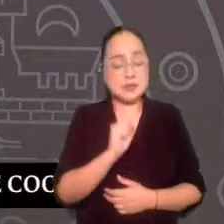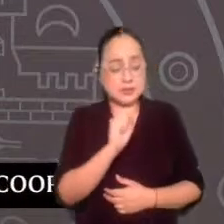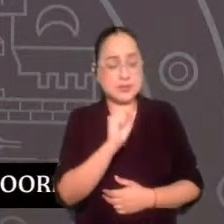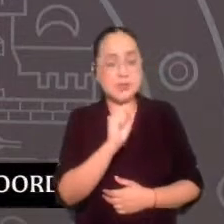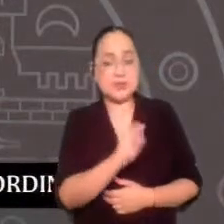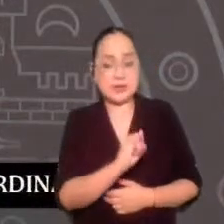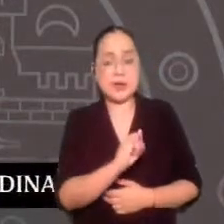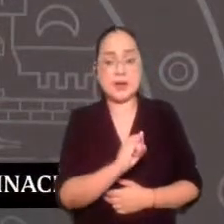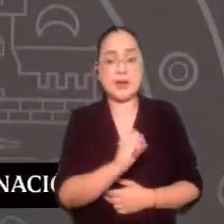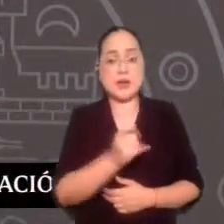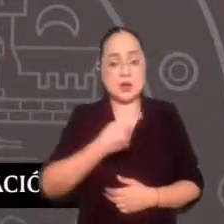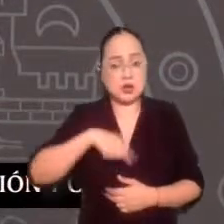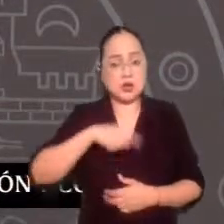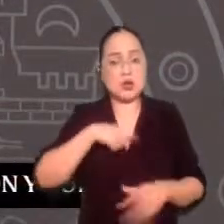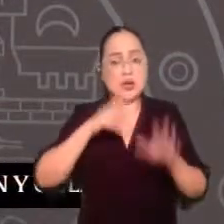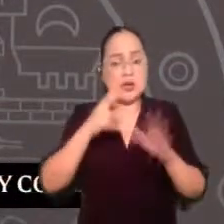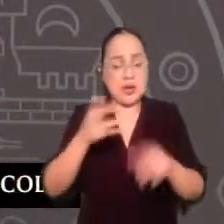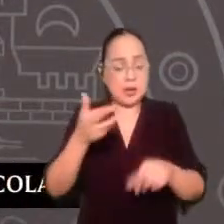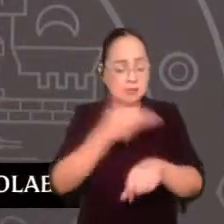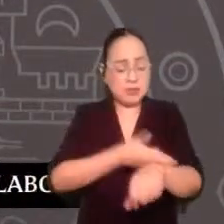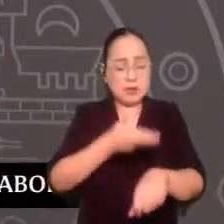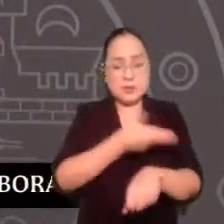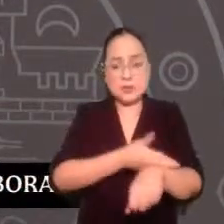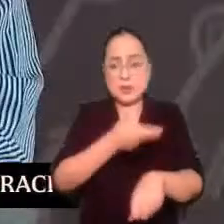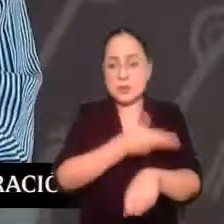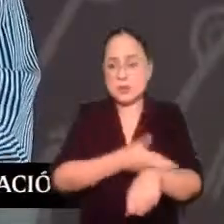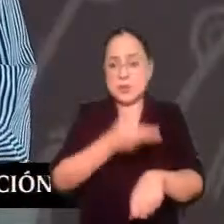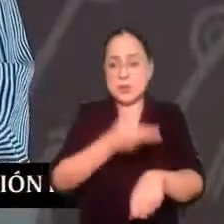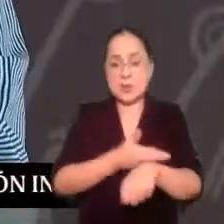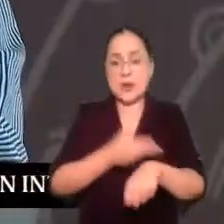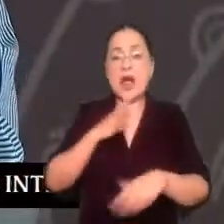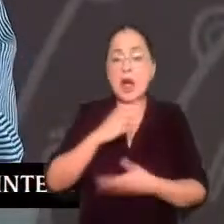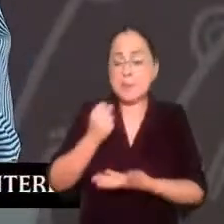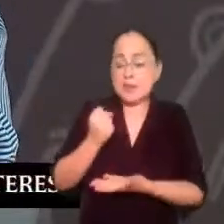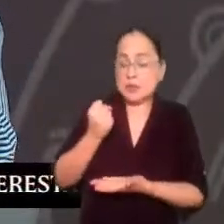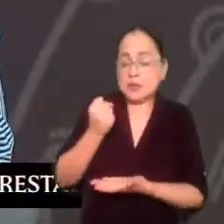estamos haciendo, porque hay una partida